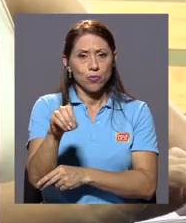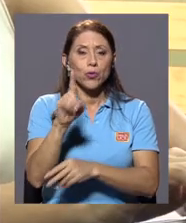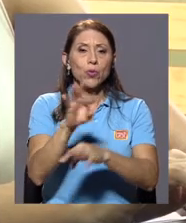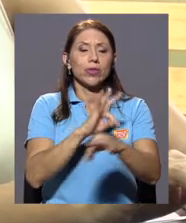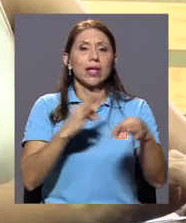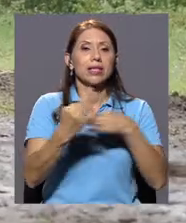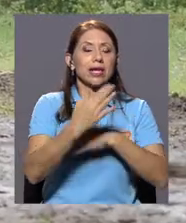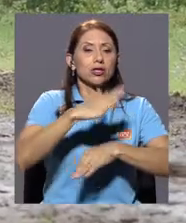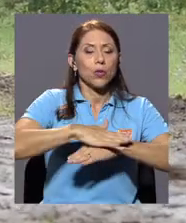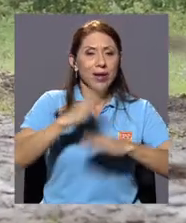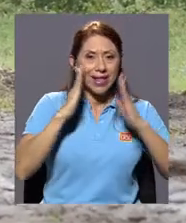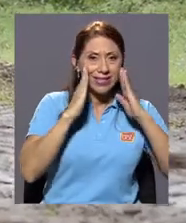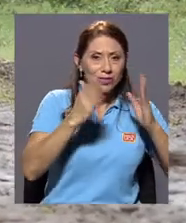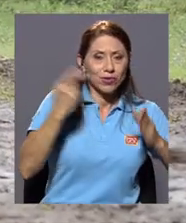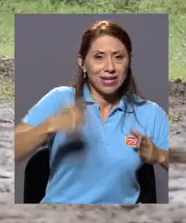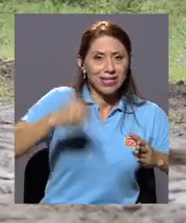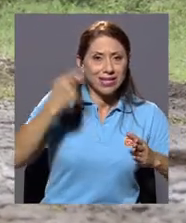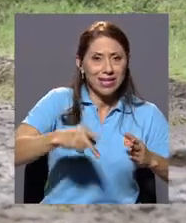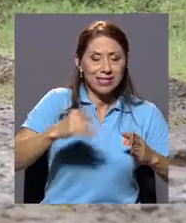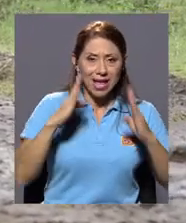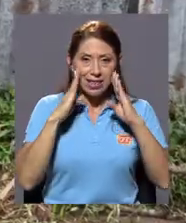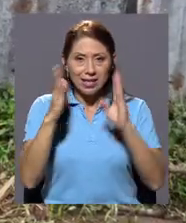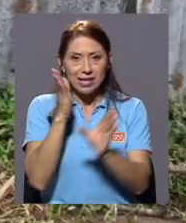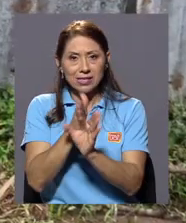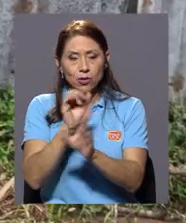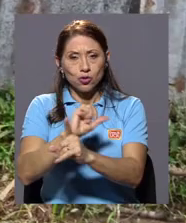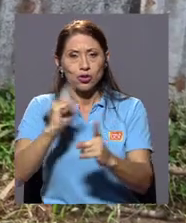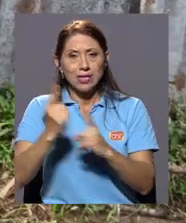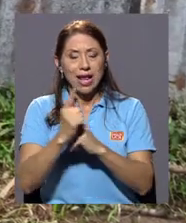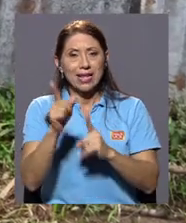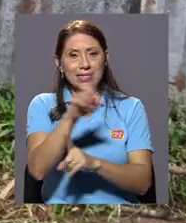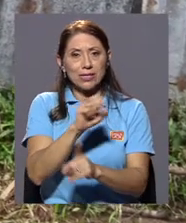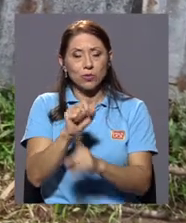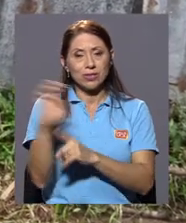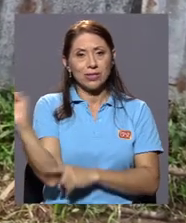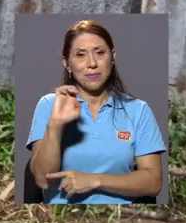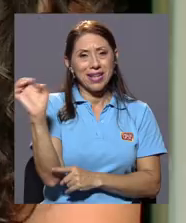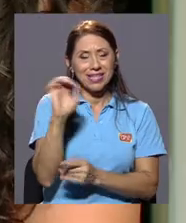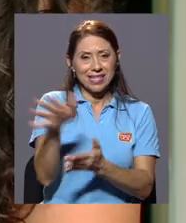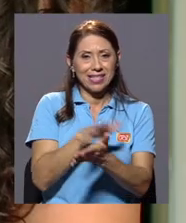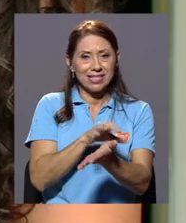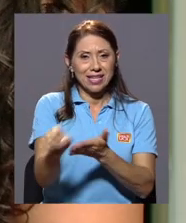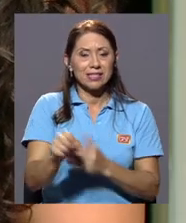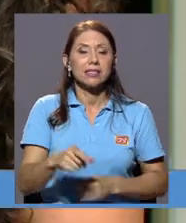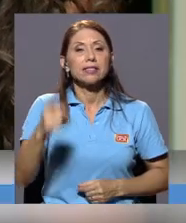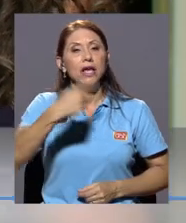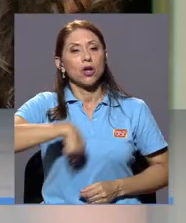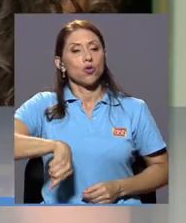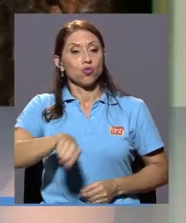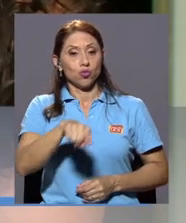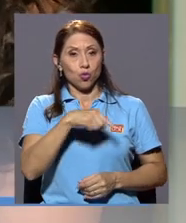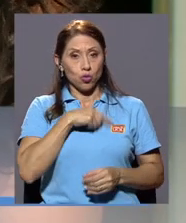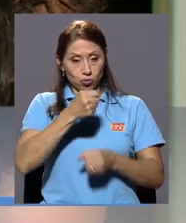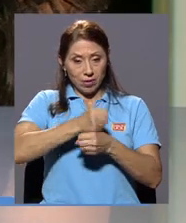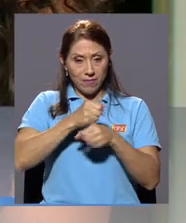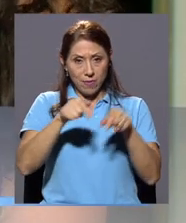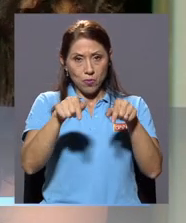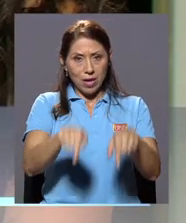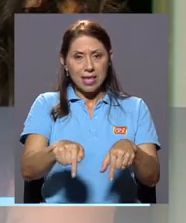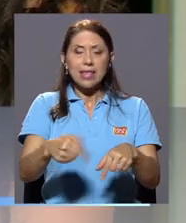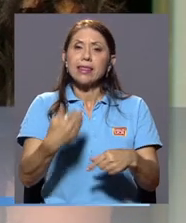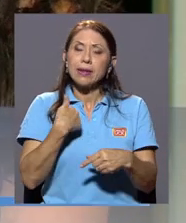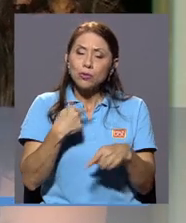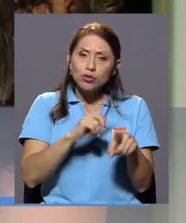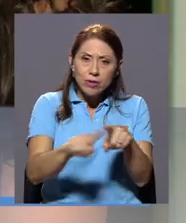y abordaje psicosocial en emergencia y desastres. Inicialmente, como brigadistas, nos exponemos a una serie de